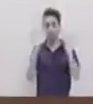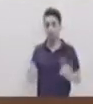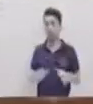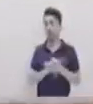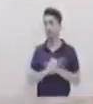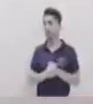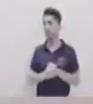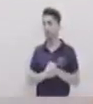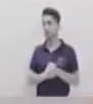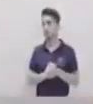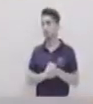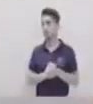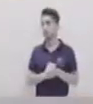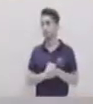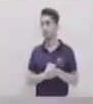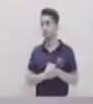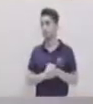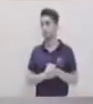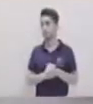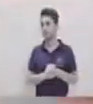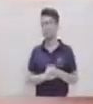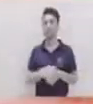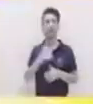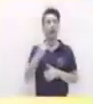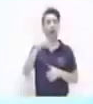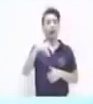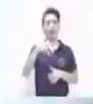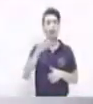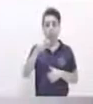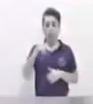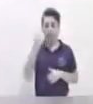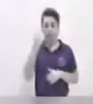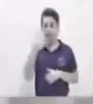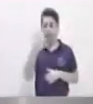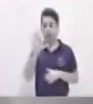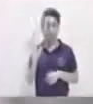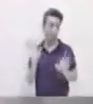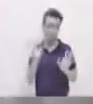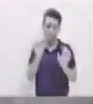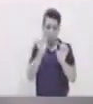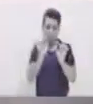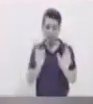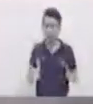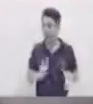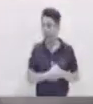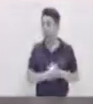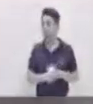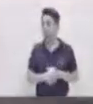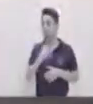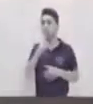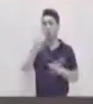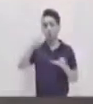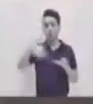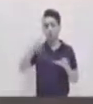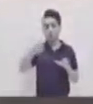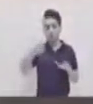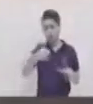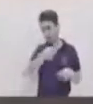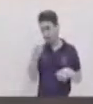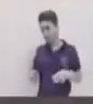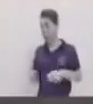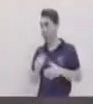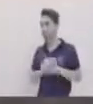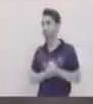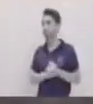de la mejor manera. Y de amoníaco no necesitamos de mucho, más que solamente una cucharada